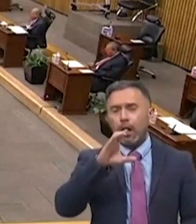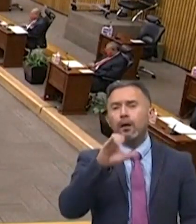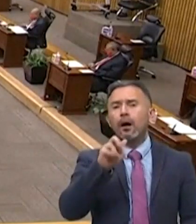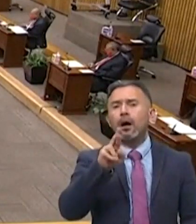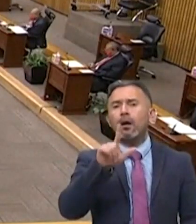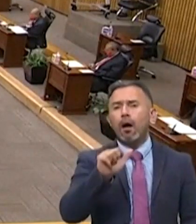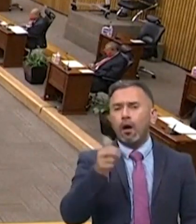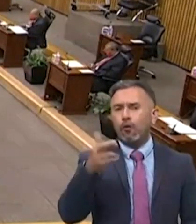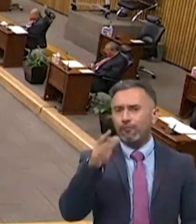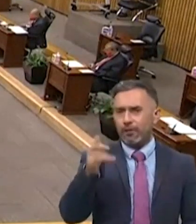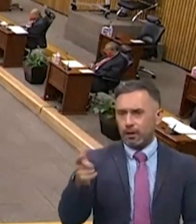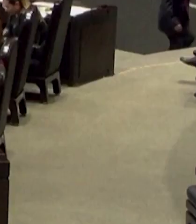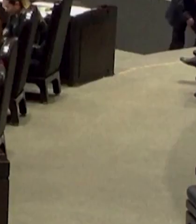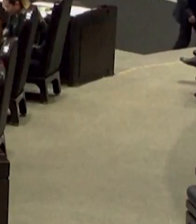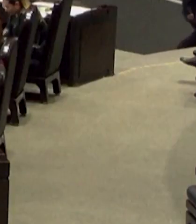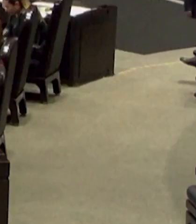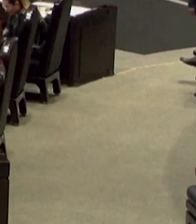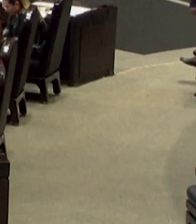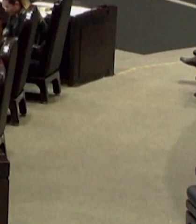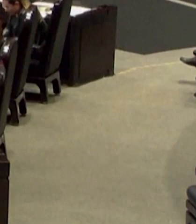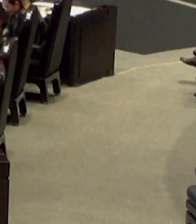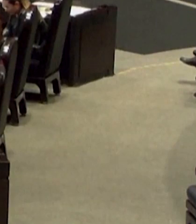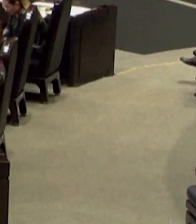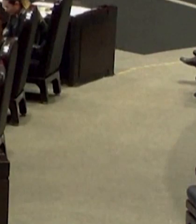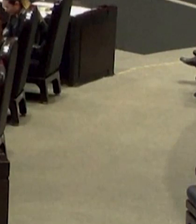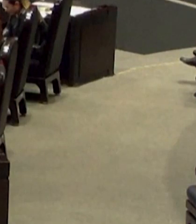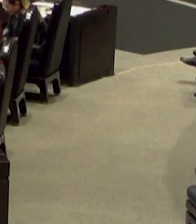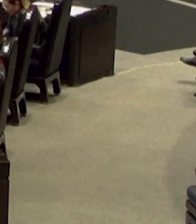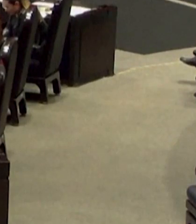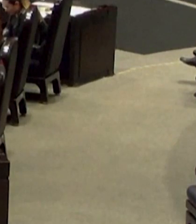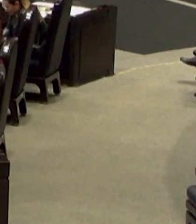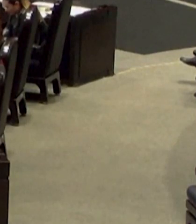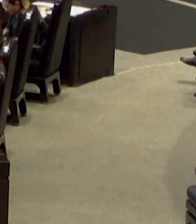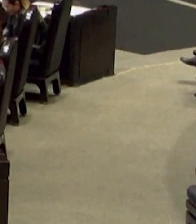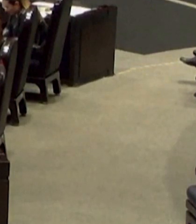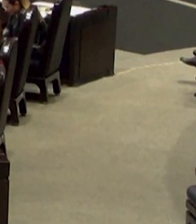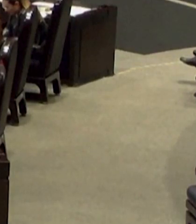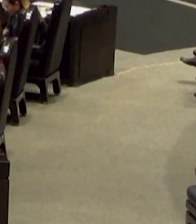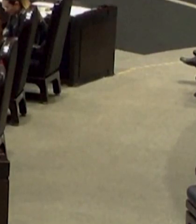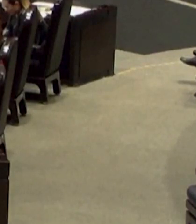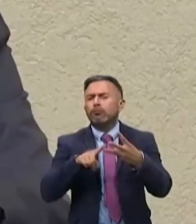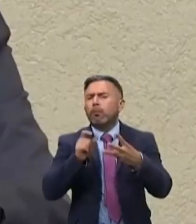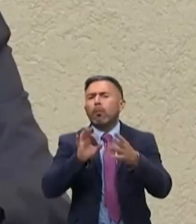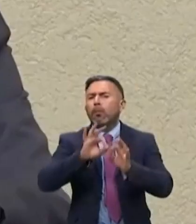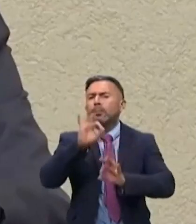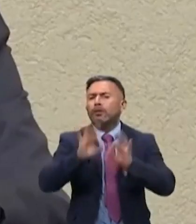Nacional de Elecciones y Consultas y eliminar a los diputados de mayoría relativa.